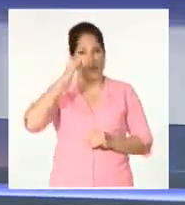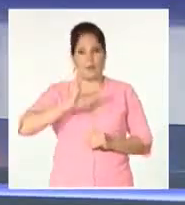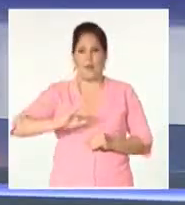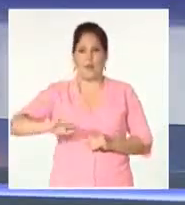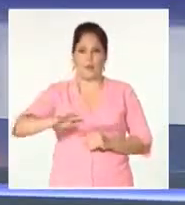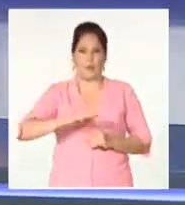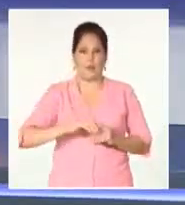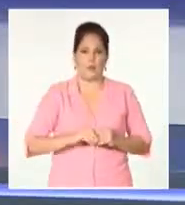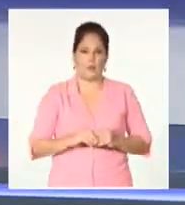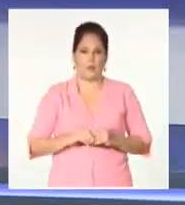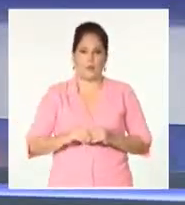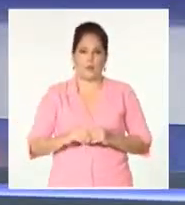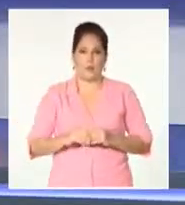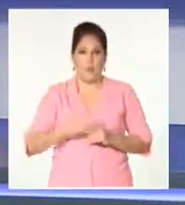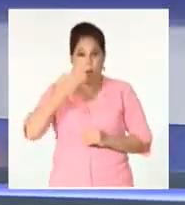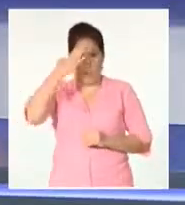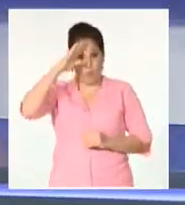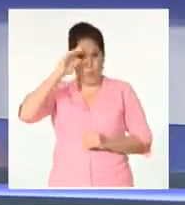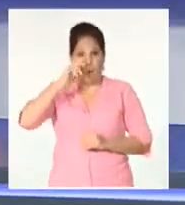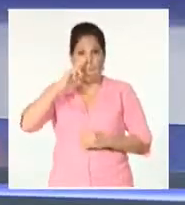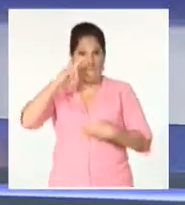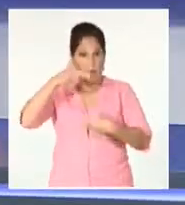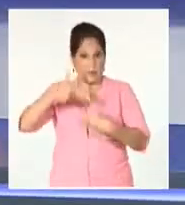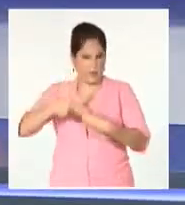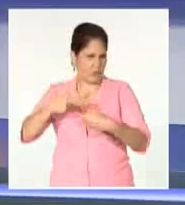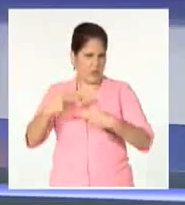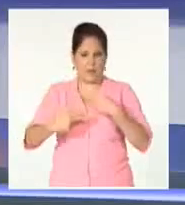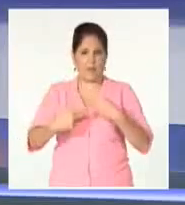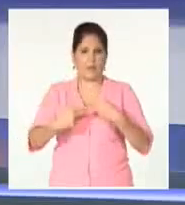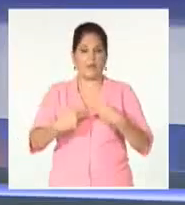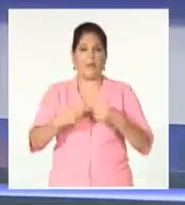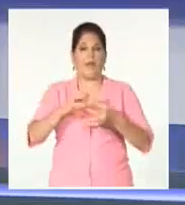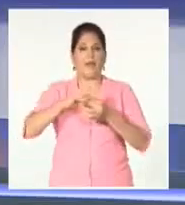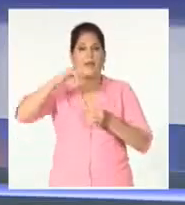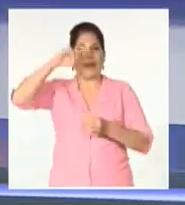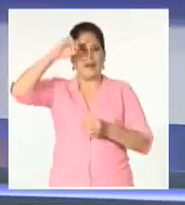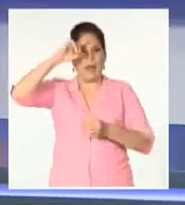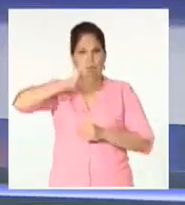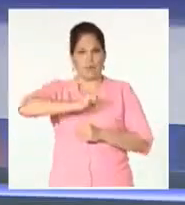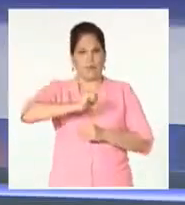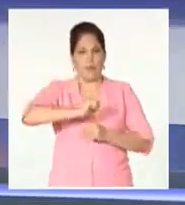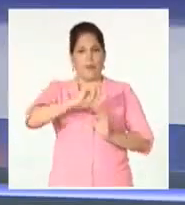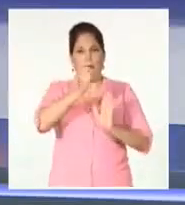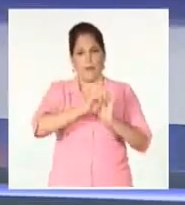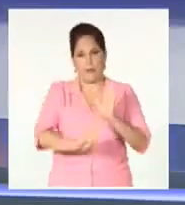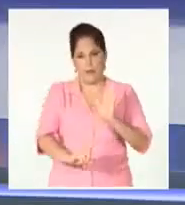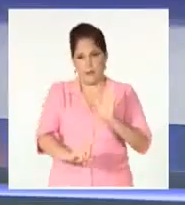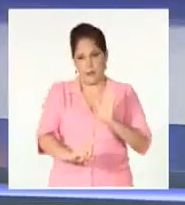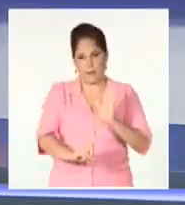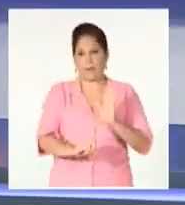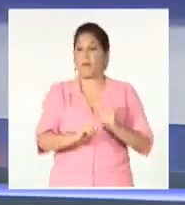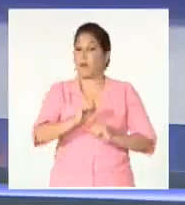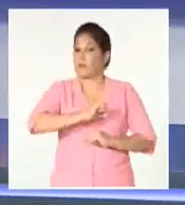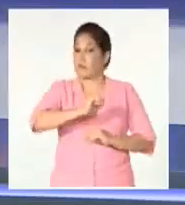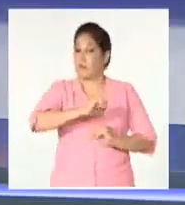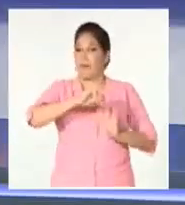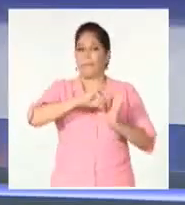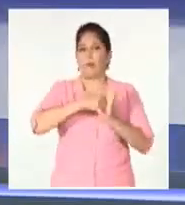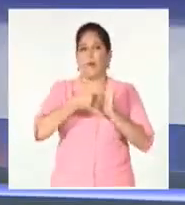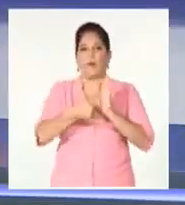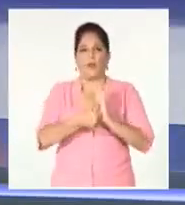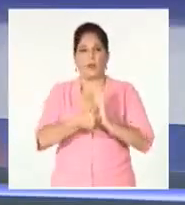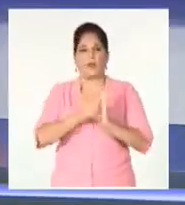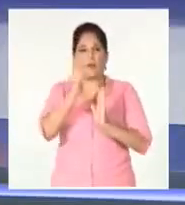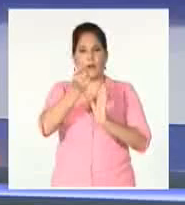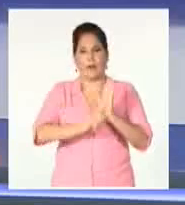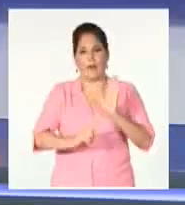Dice la Unión Cuba Petróleo aumentará el suministro de gas para la generación de electricidad en máquinas del proyecto Energas. Así